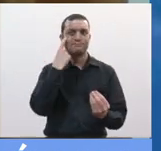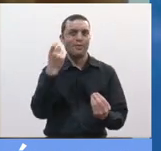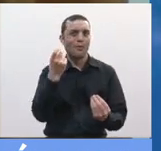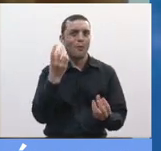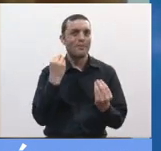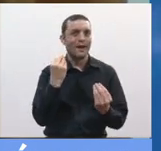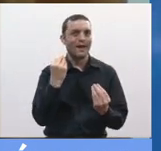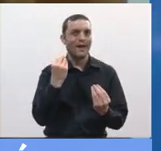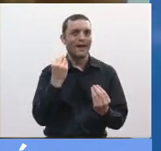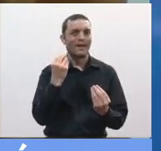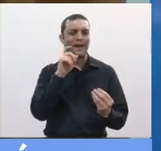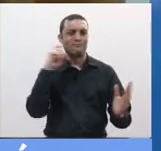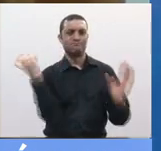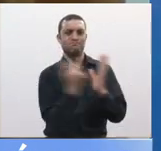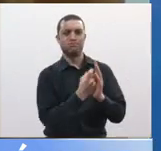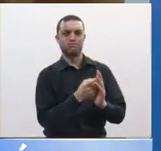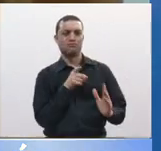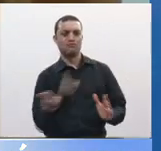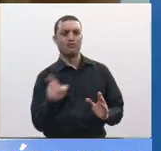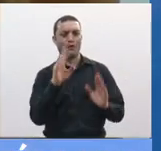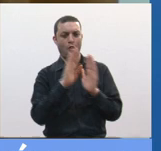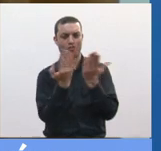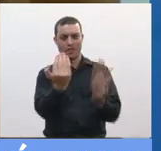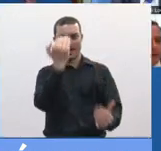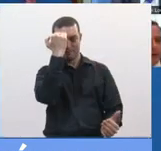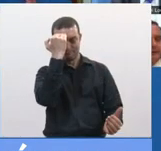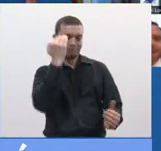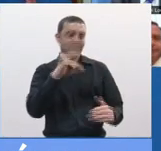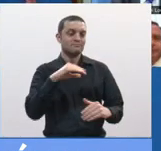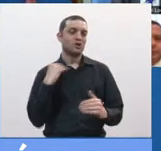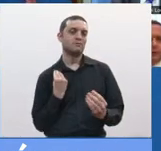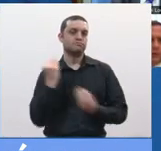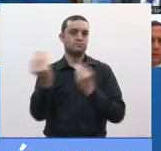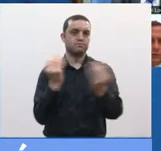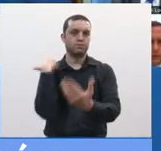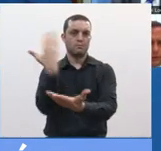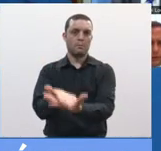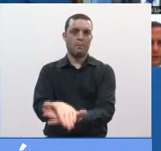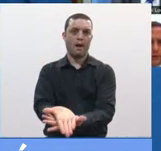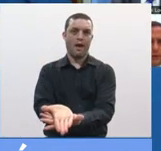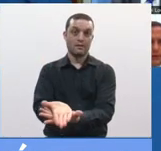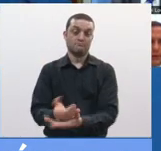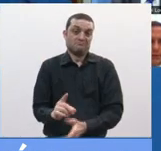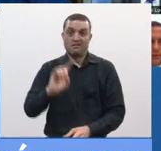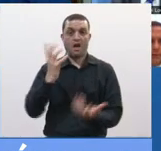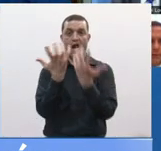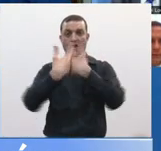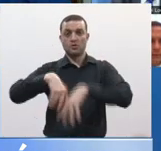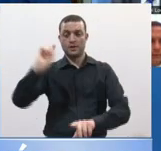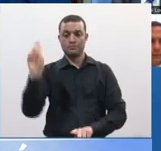estaba violentando la Constitución, hizo la propuesta. Entonces, obviamente, como corresponde, fue a la Comisión de